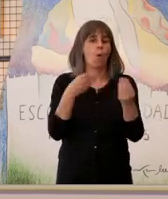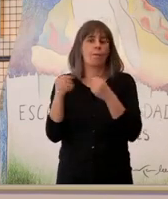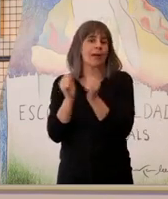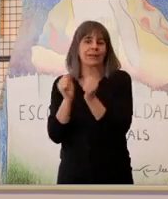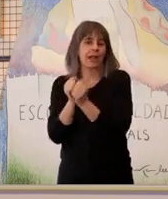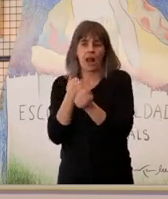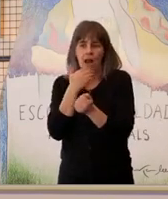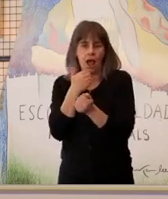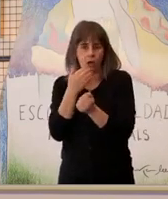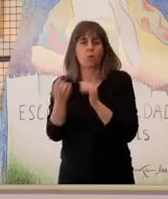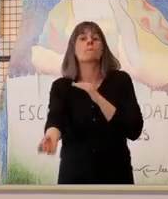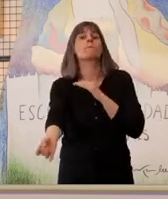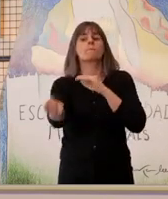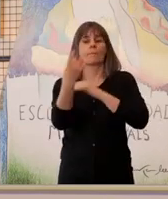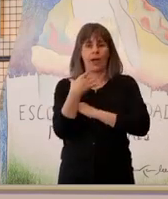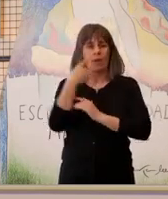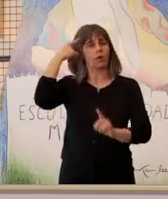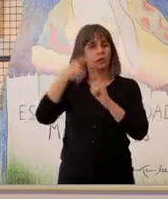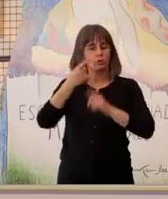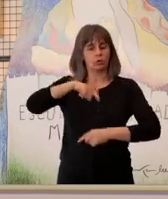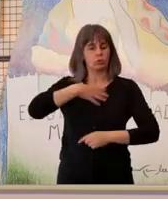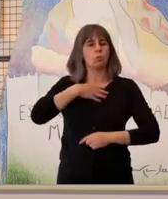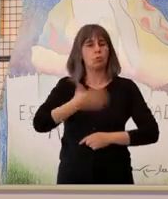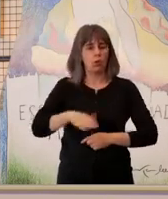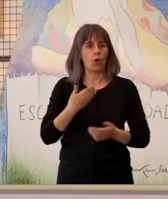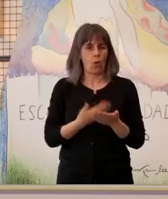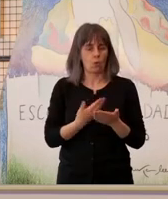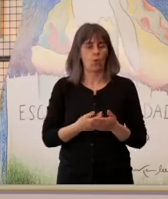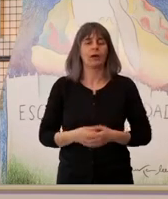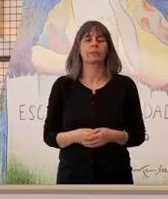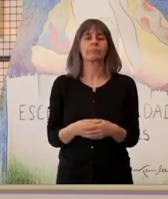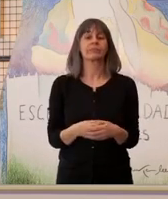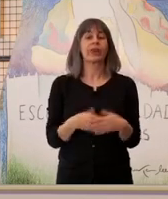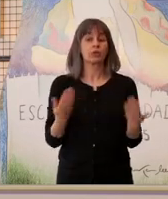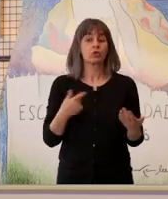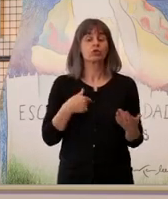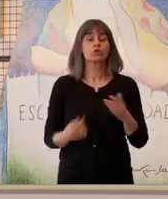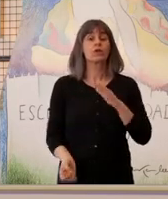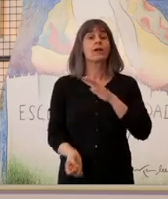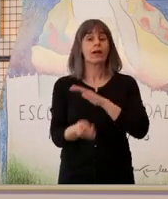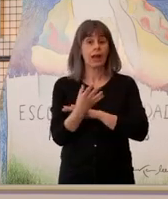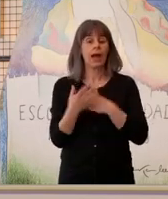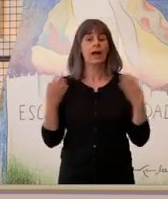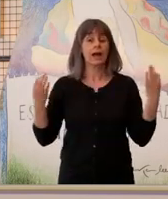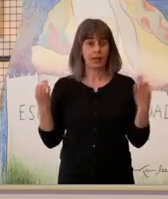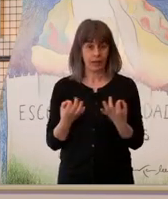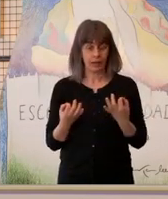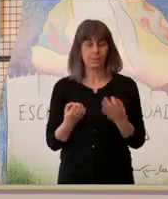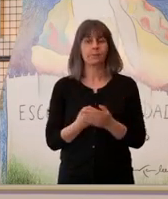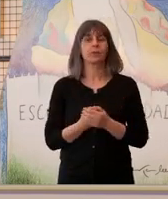para para que pudiéramos comprobarlo Y entonces cree un un